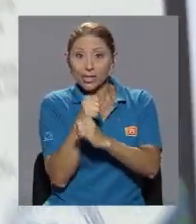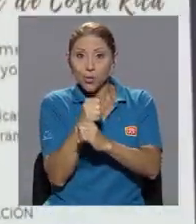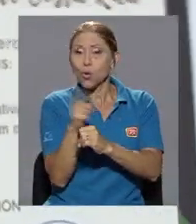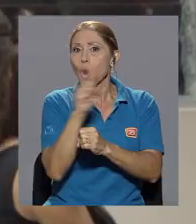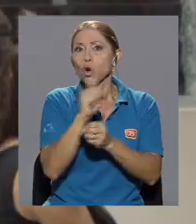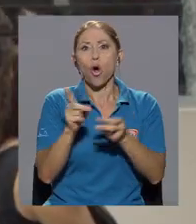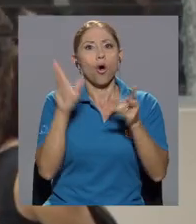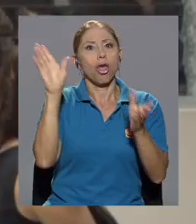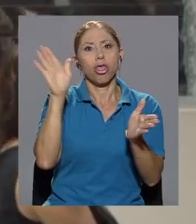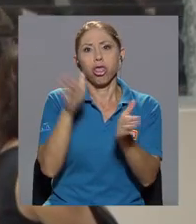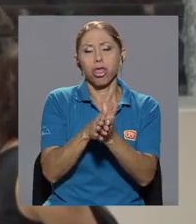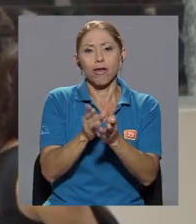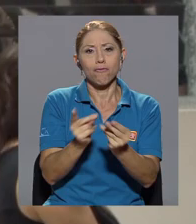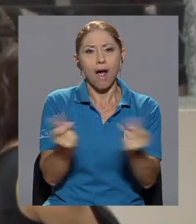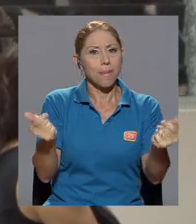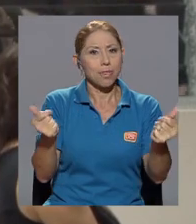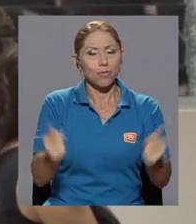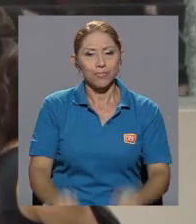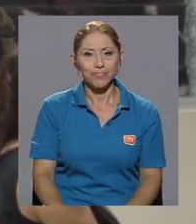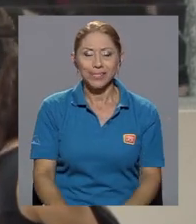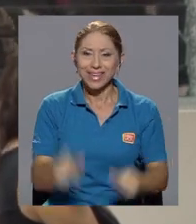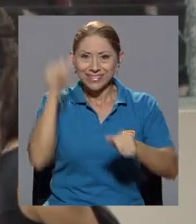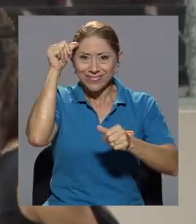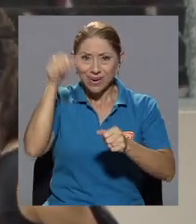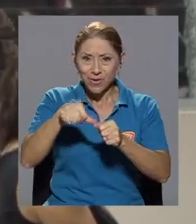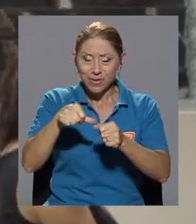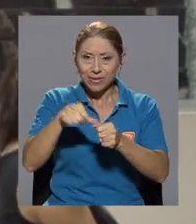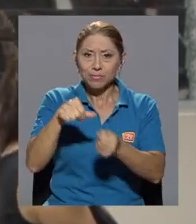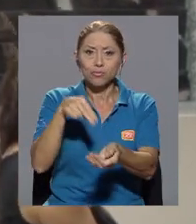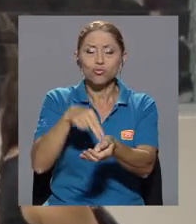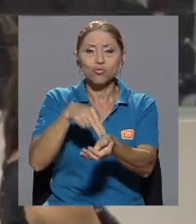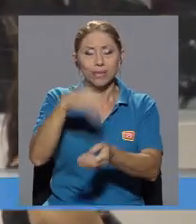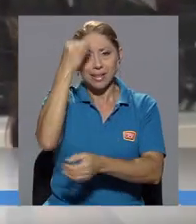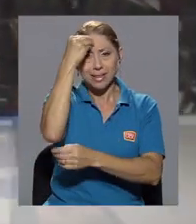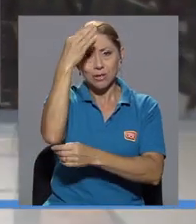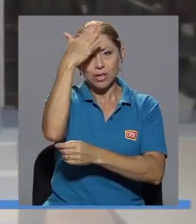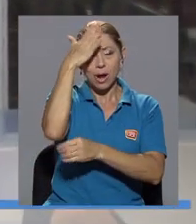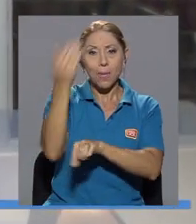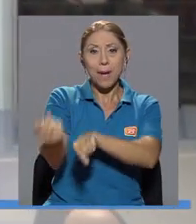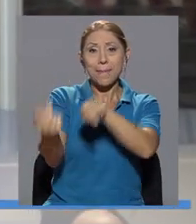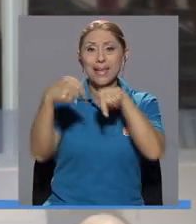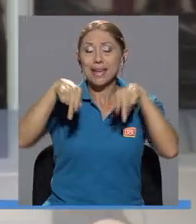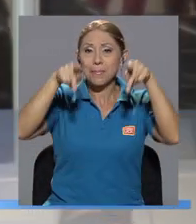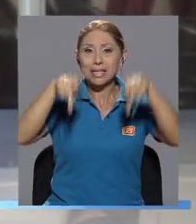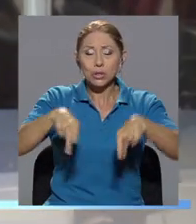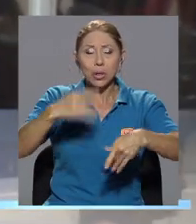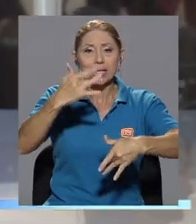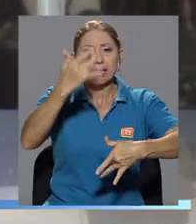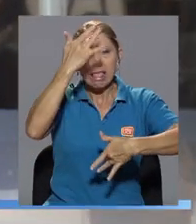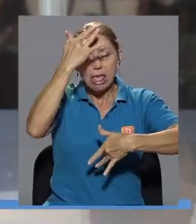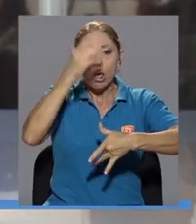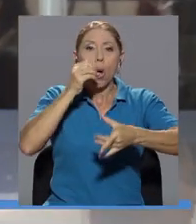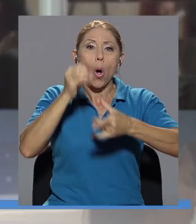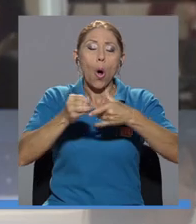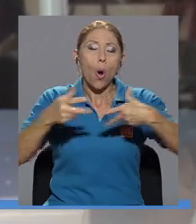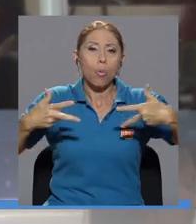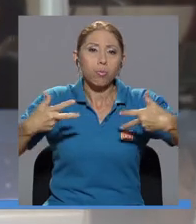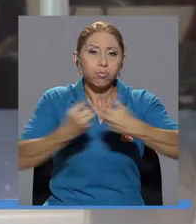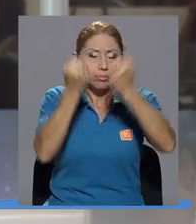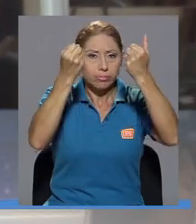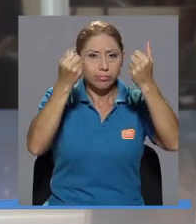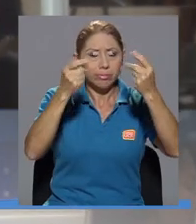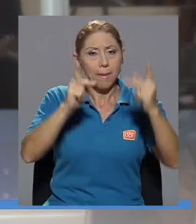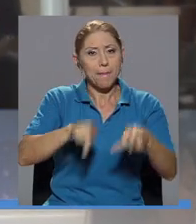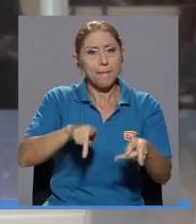rápido. Recordemos que en el Hospital del Trauma vienen todos los pacientes que han sufrido accidentes de tránsito, que